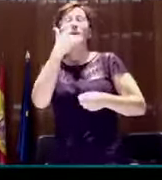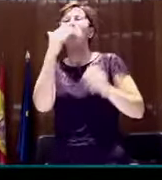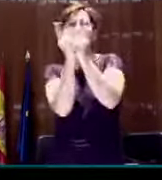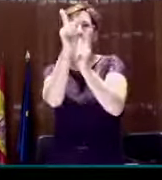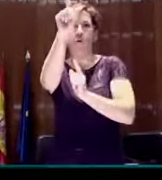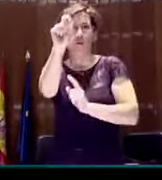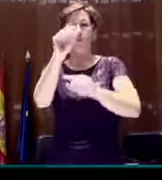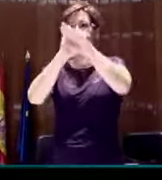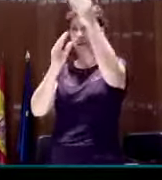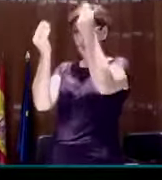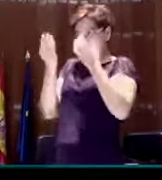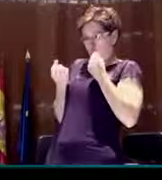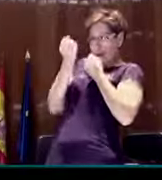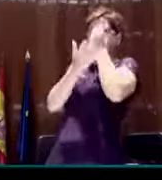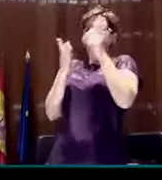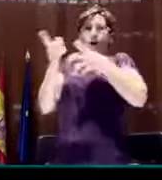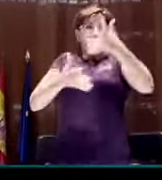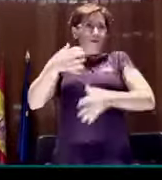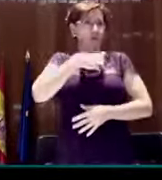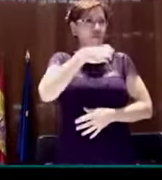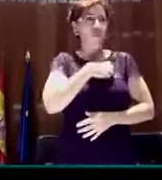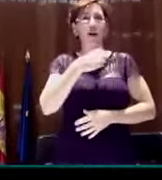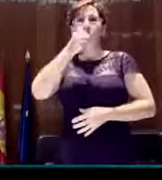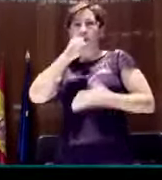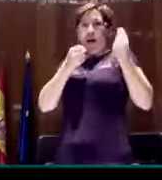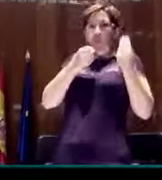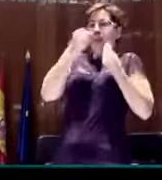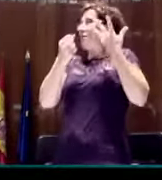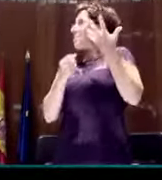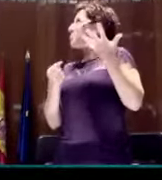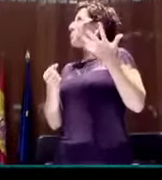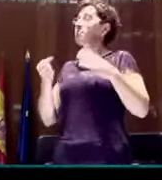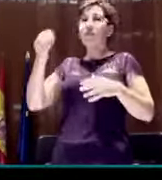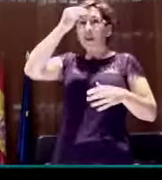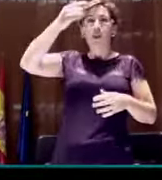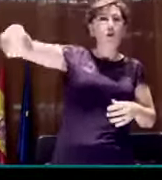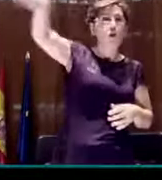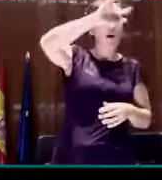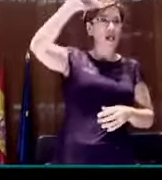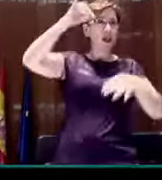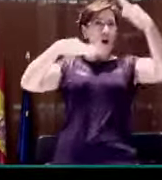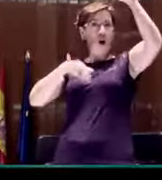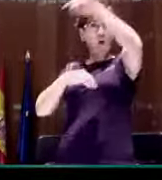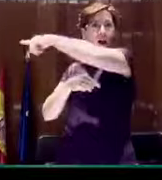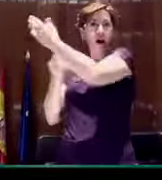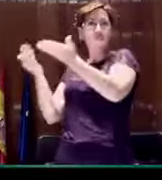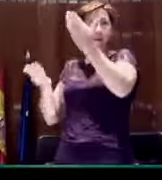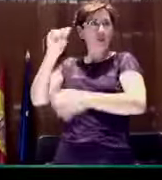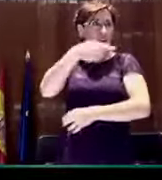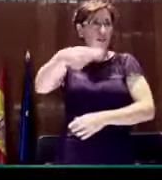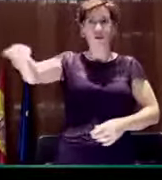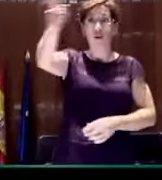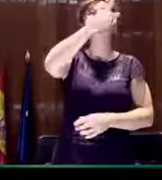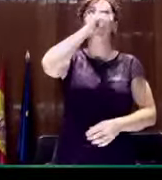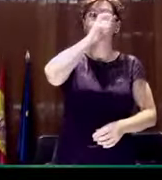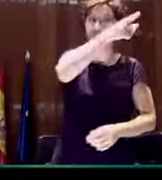minuto, perdón, tengo la mano ocupada y no voy a poder ni gesticular ni nada, pero creo que todos tienen la hoja de evaluación, que les recuerdo que